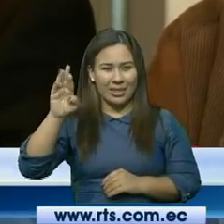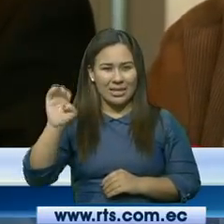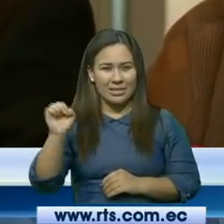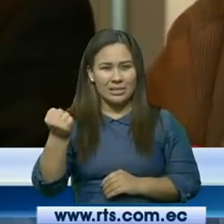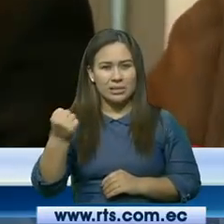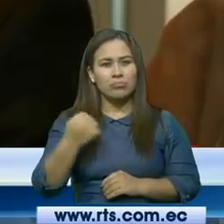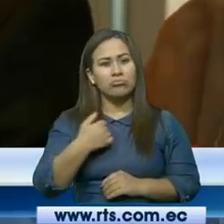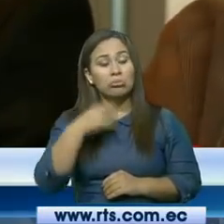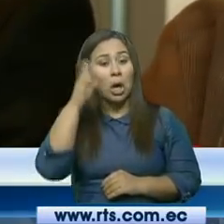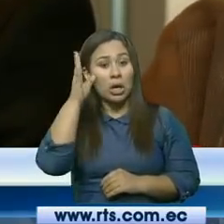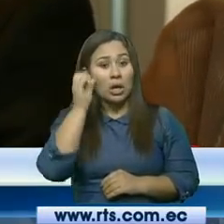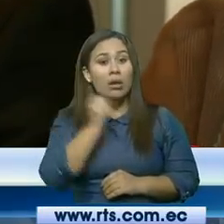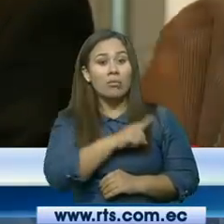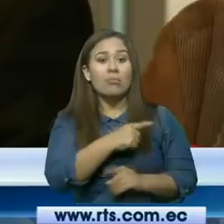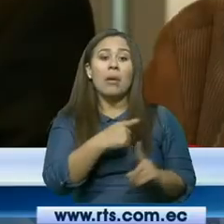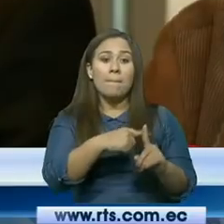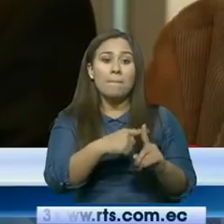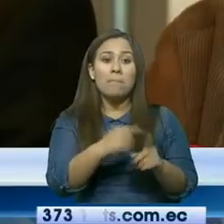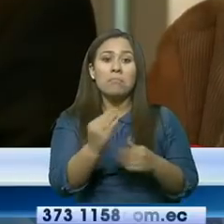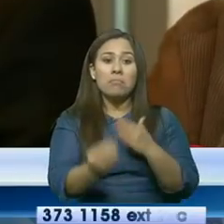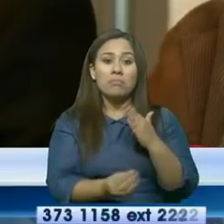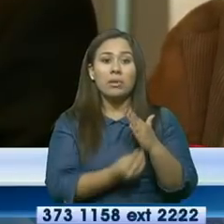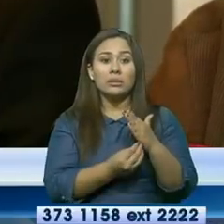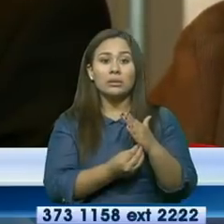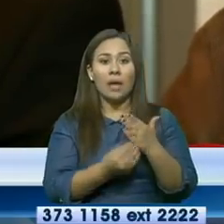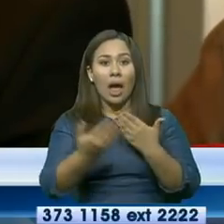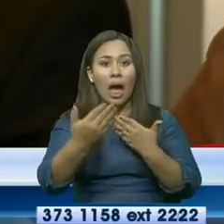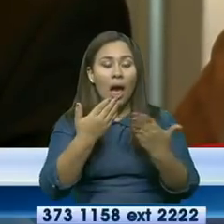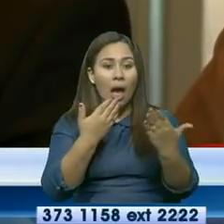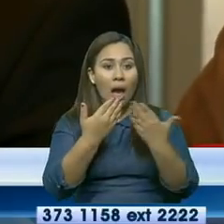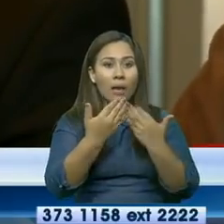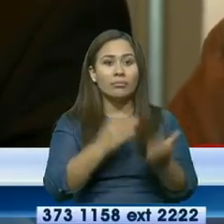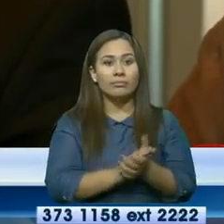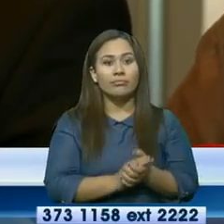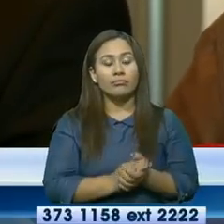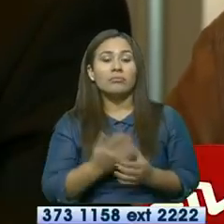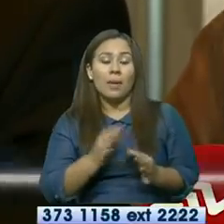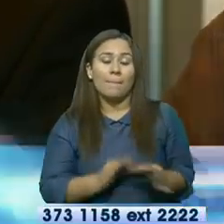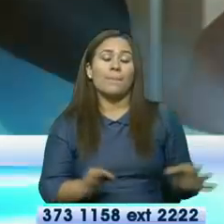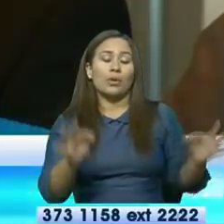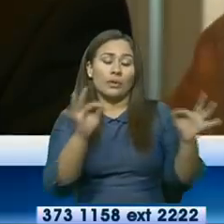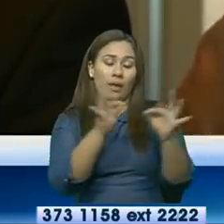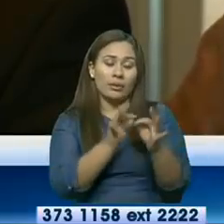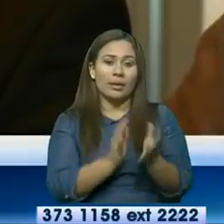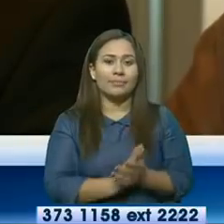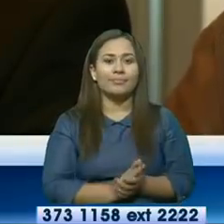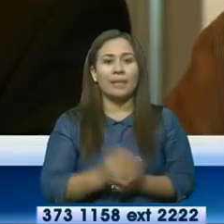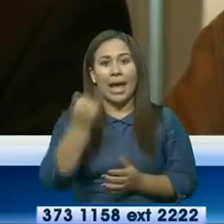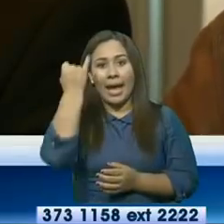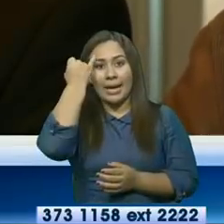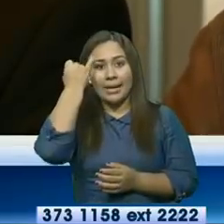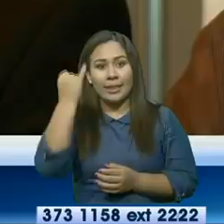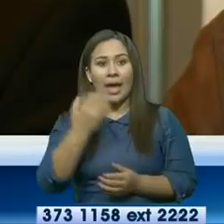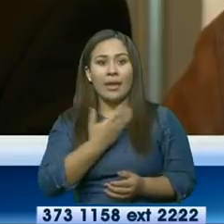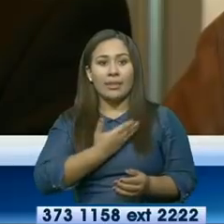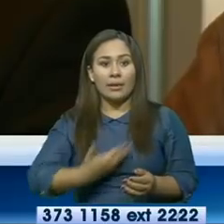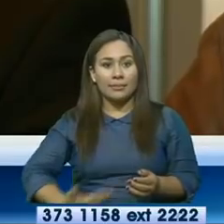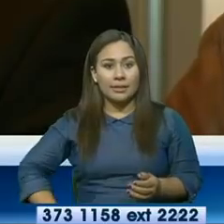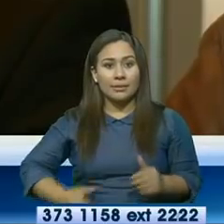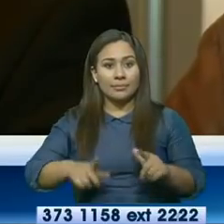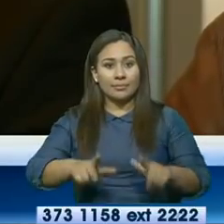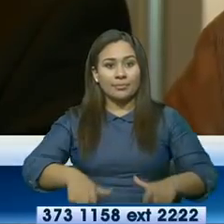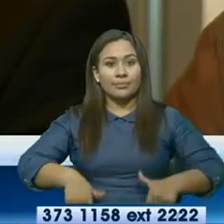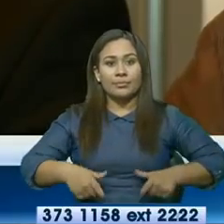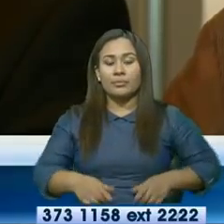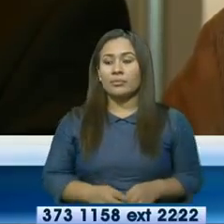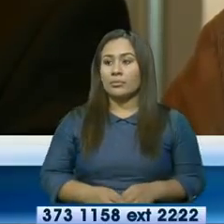también es otra puerta adicional hay un diálogo hay un recambio la propuesta del señor presidente que ha dicho que sin